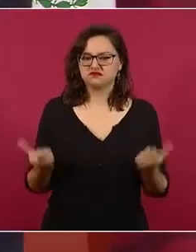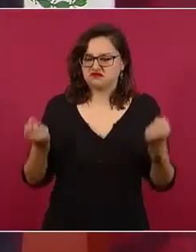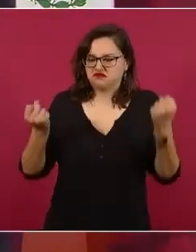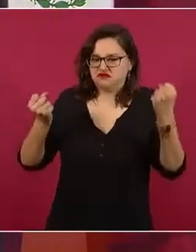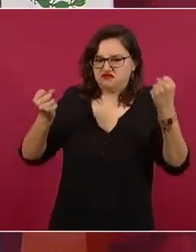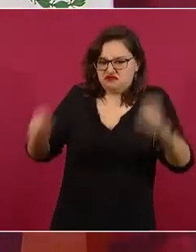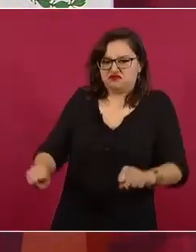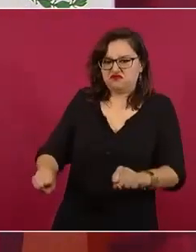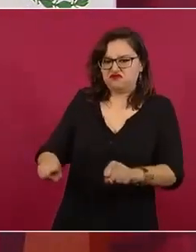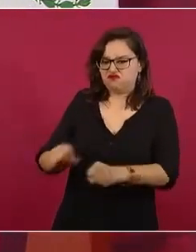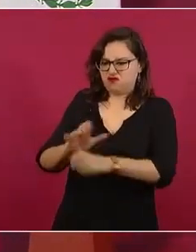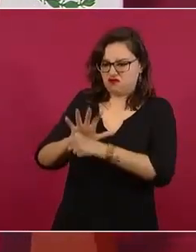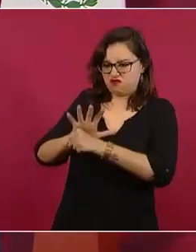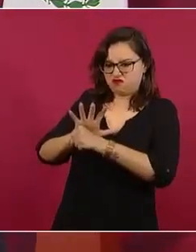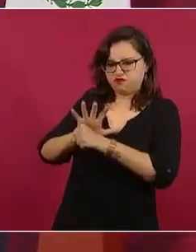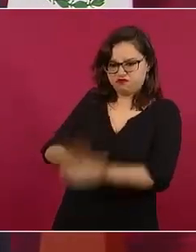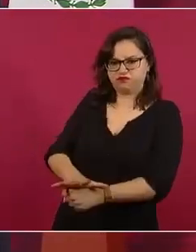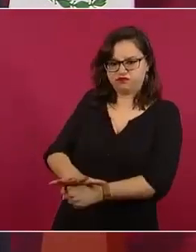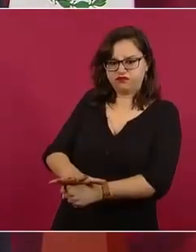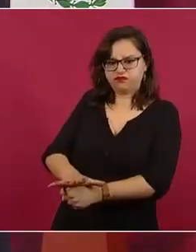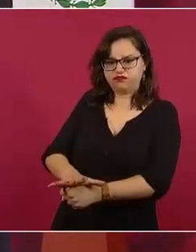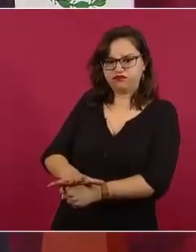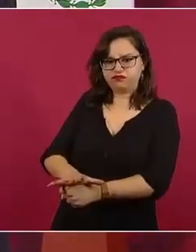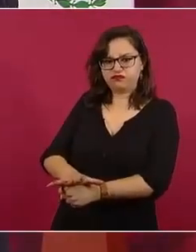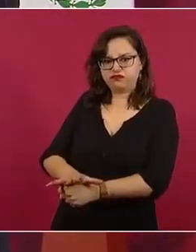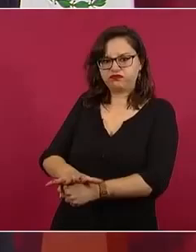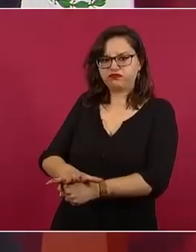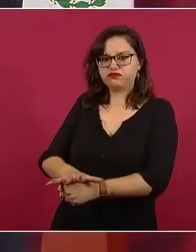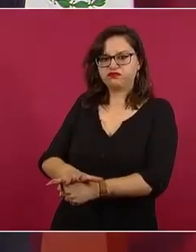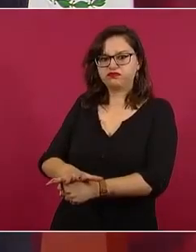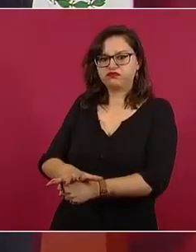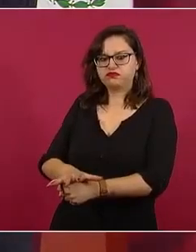habría líderes charros